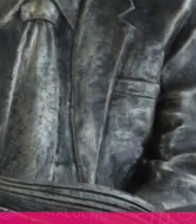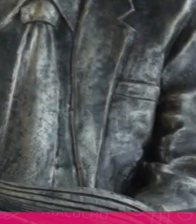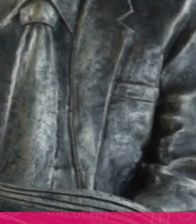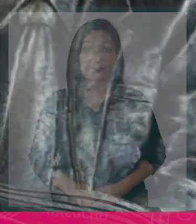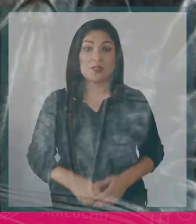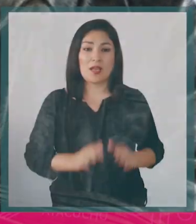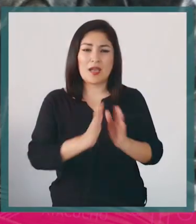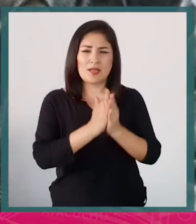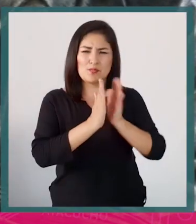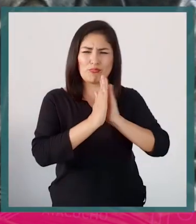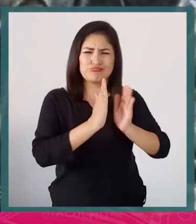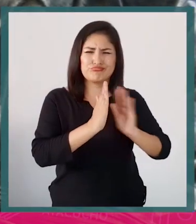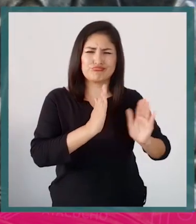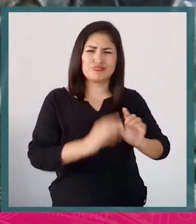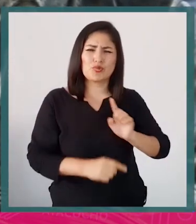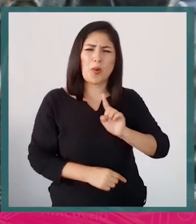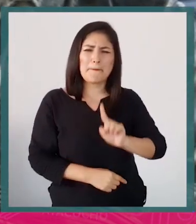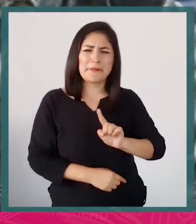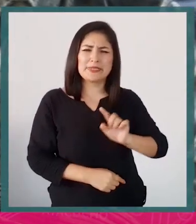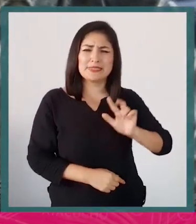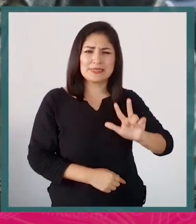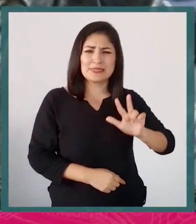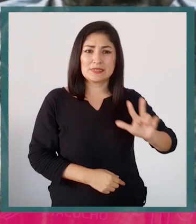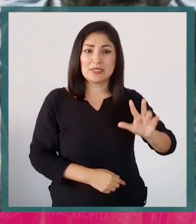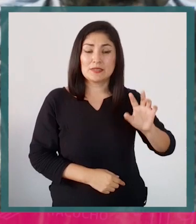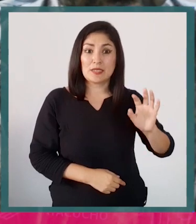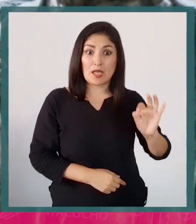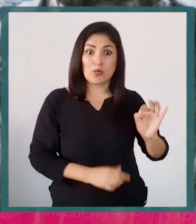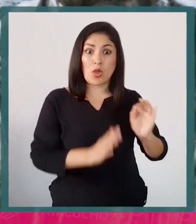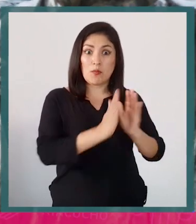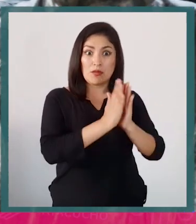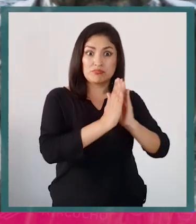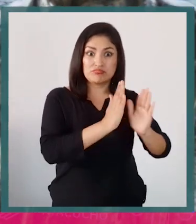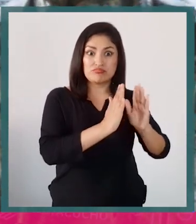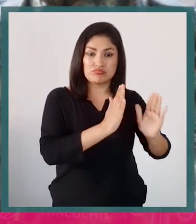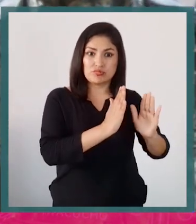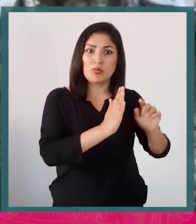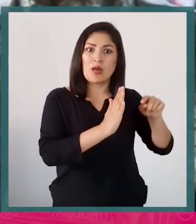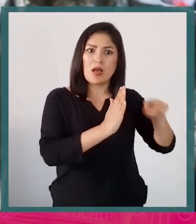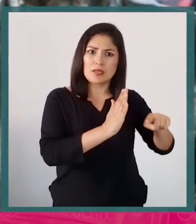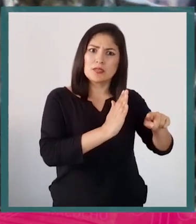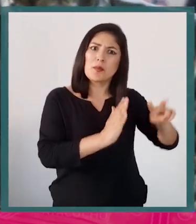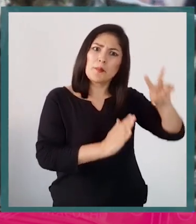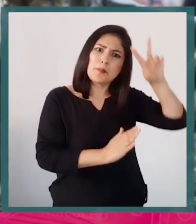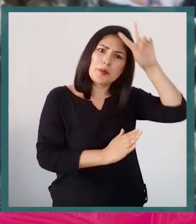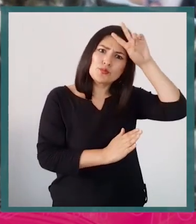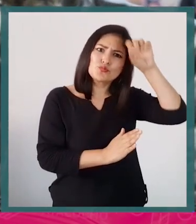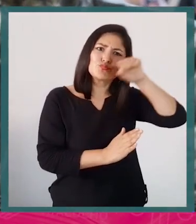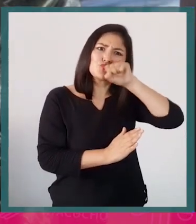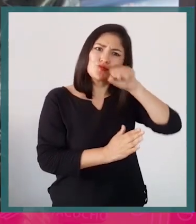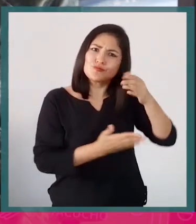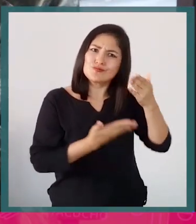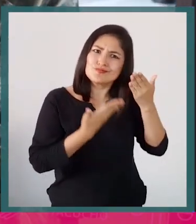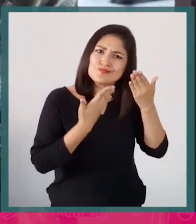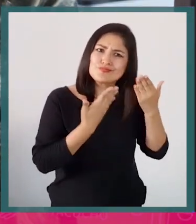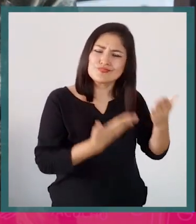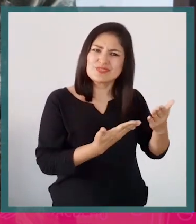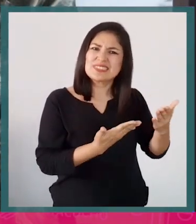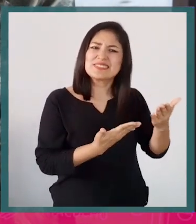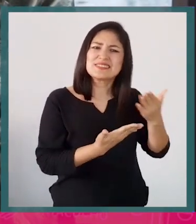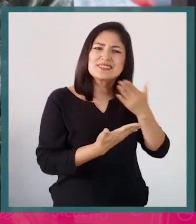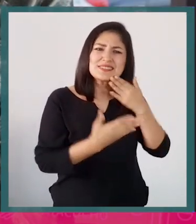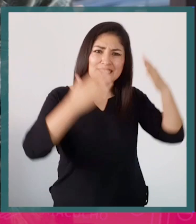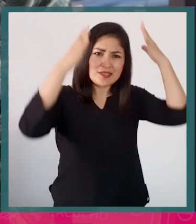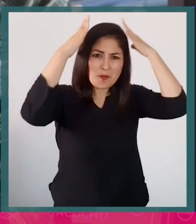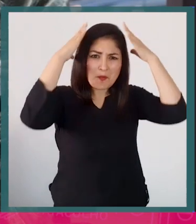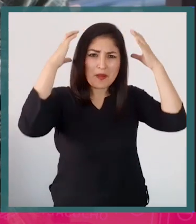Son 1.339 unidades bibliográficas las que forman ahora parte del Patrimonio Cultural de la Nación. Ese es el legado que